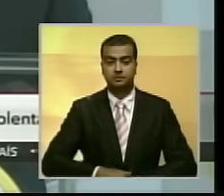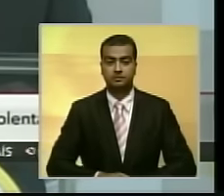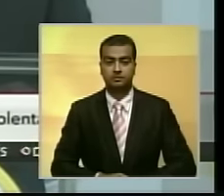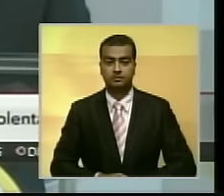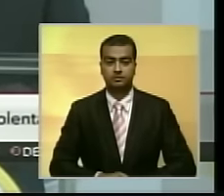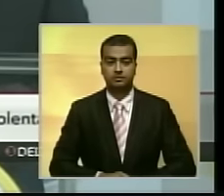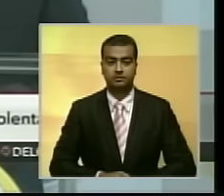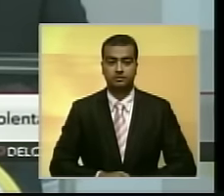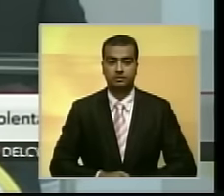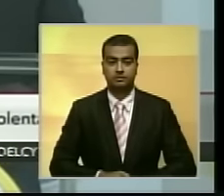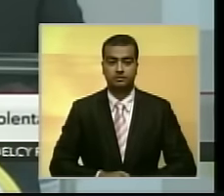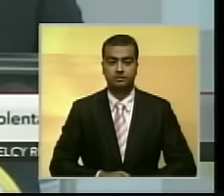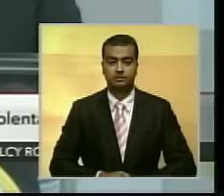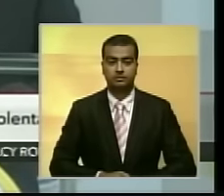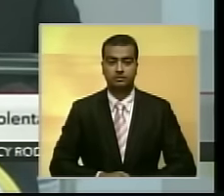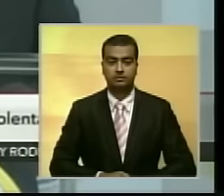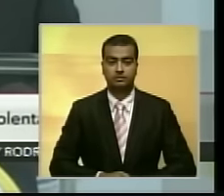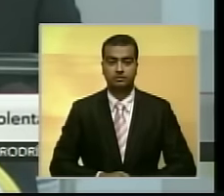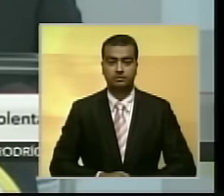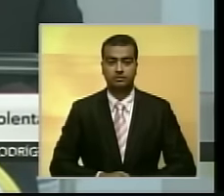Maduro Moro.